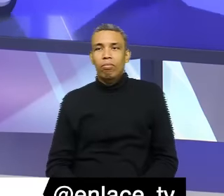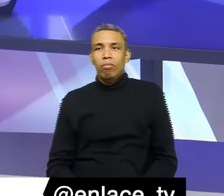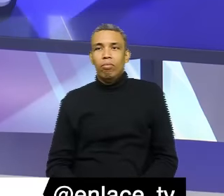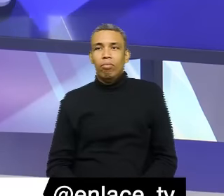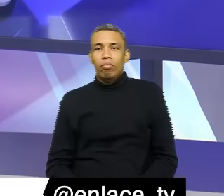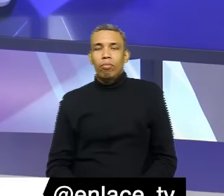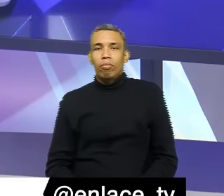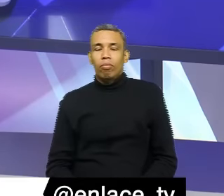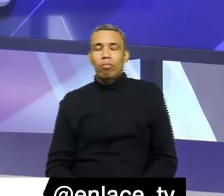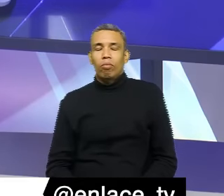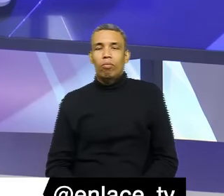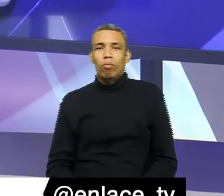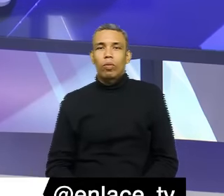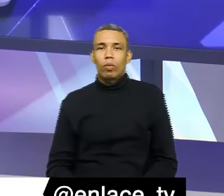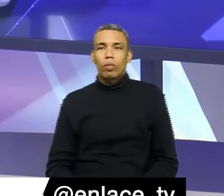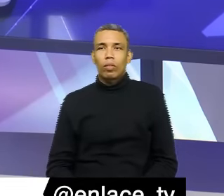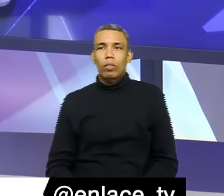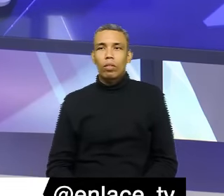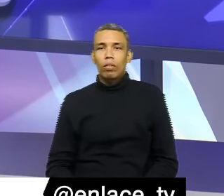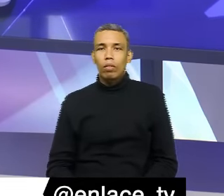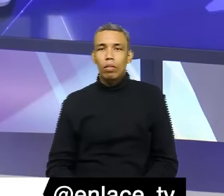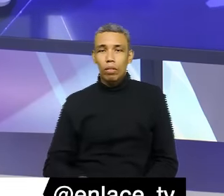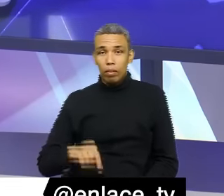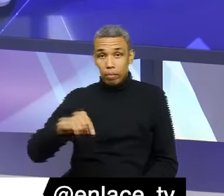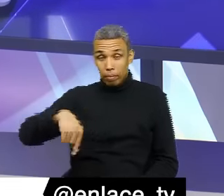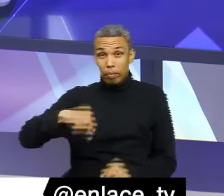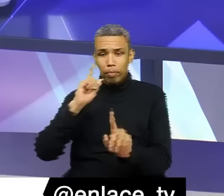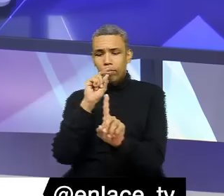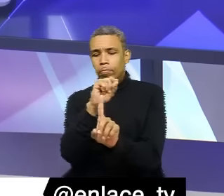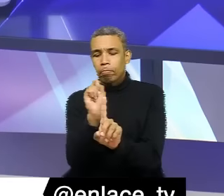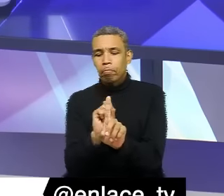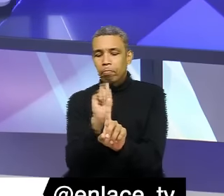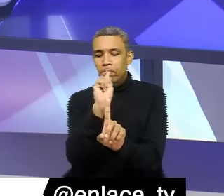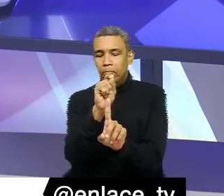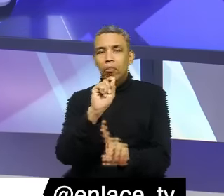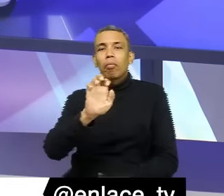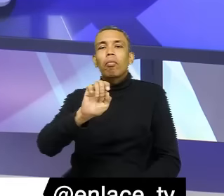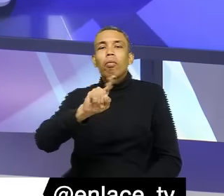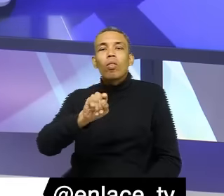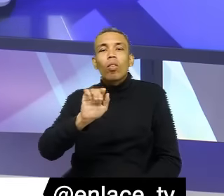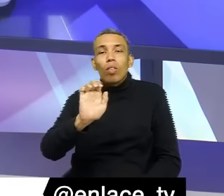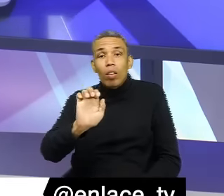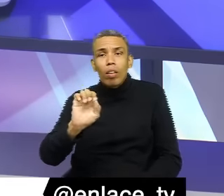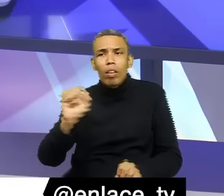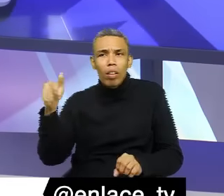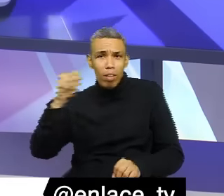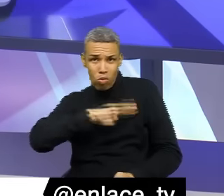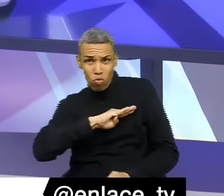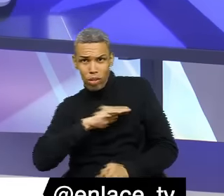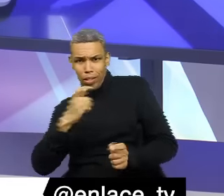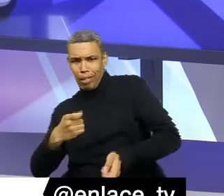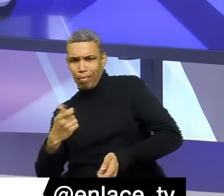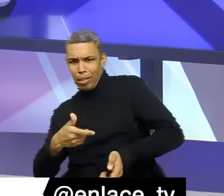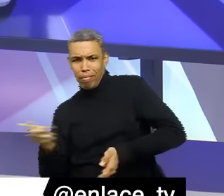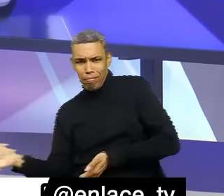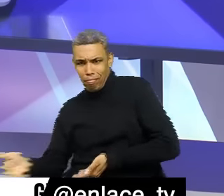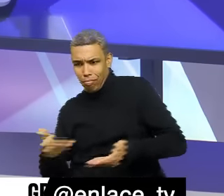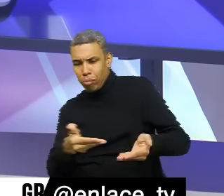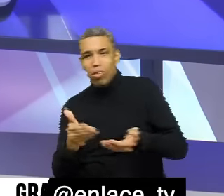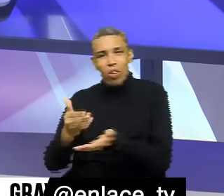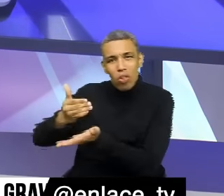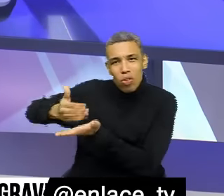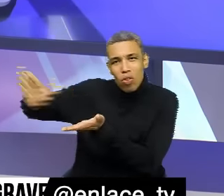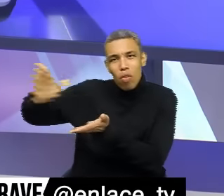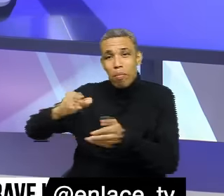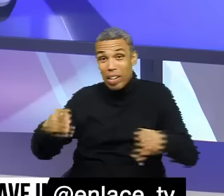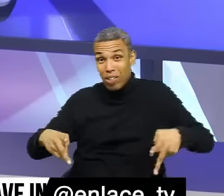recibió de parte del gobierno local dos ambulancias y una unidad móvil hospitalaria. 742 millones de pesos costaron los vehículos que